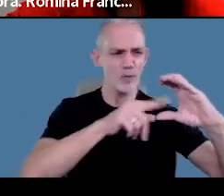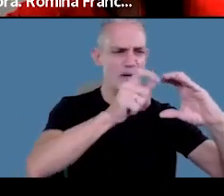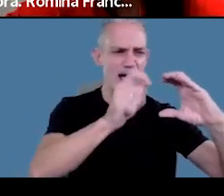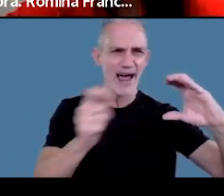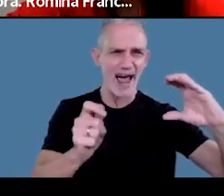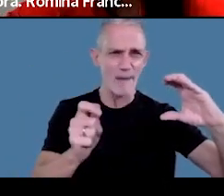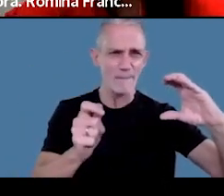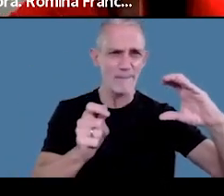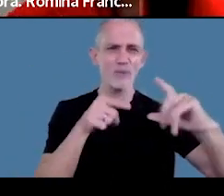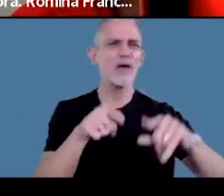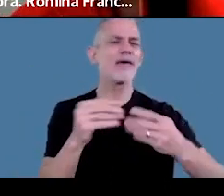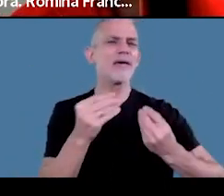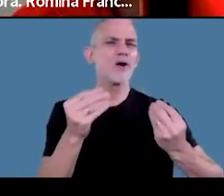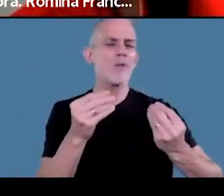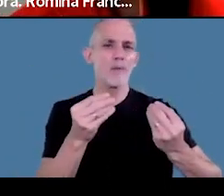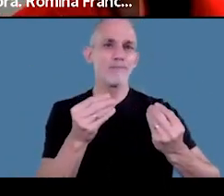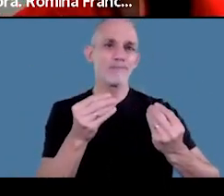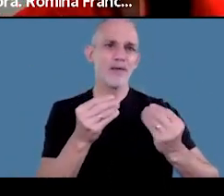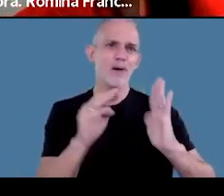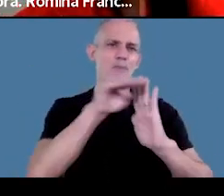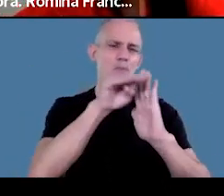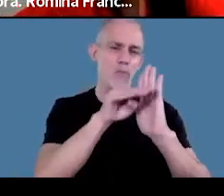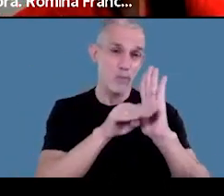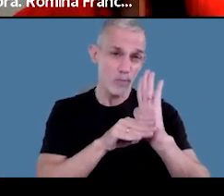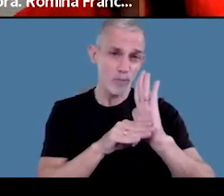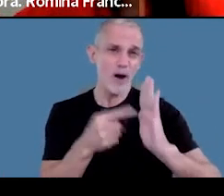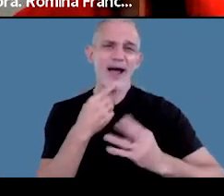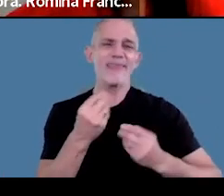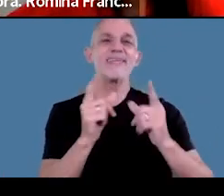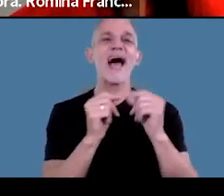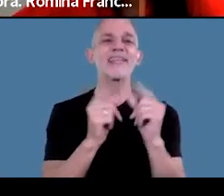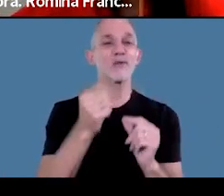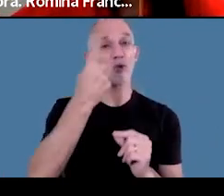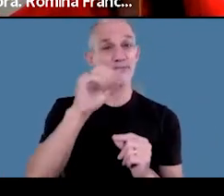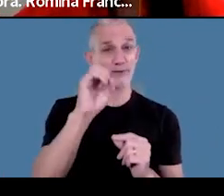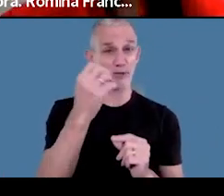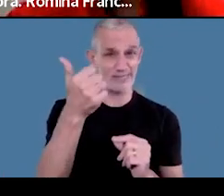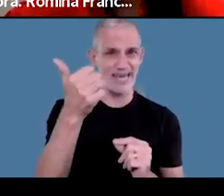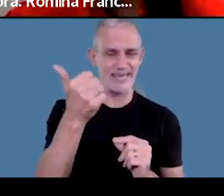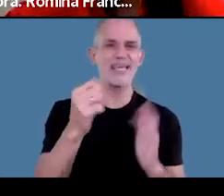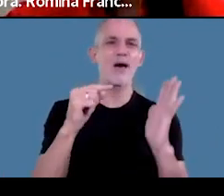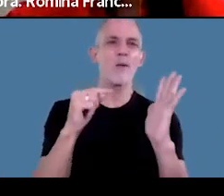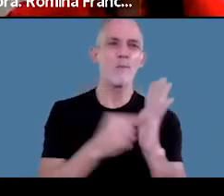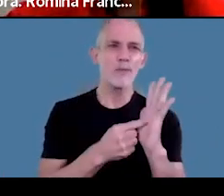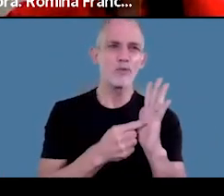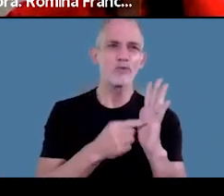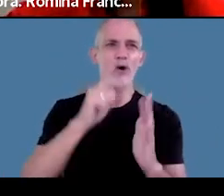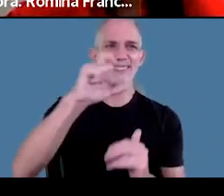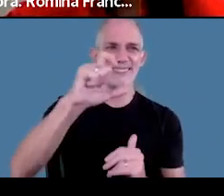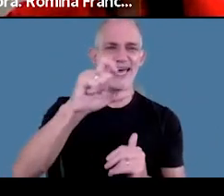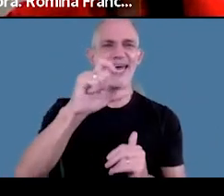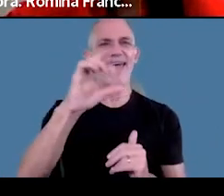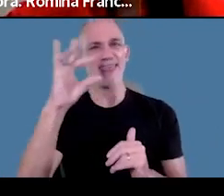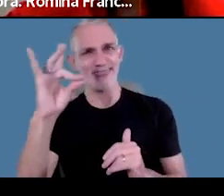Y ahí básicamente es todo lo que nos determina el artículo 106, el inciso C y el